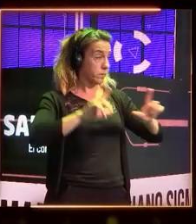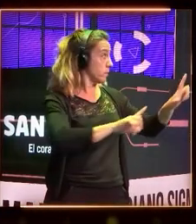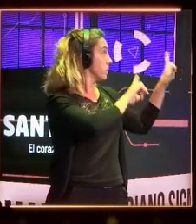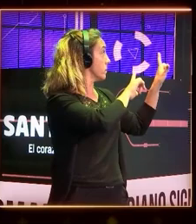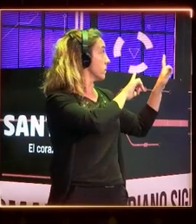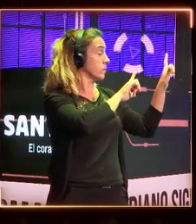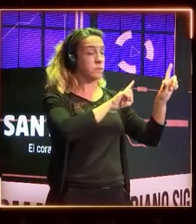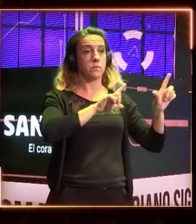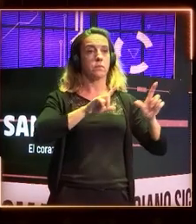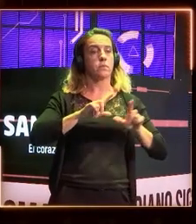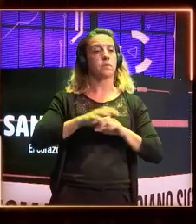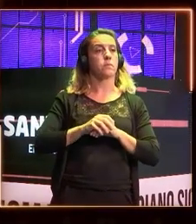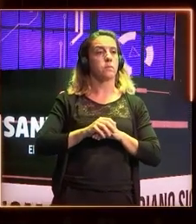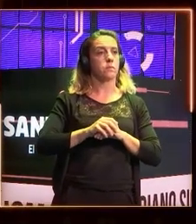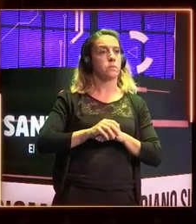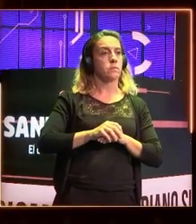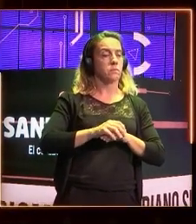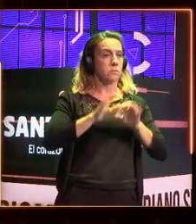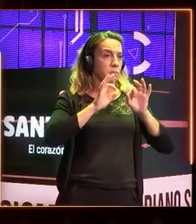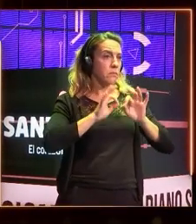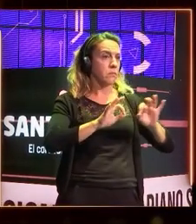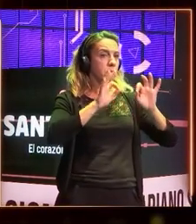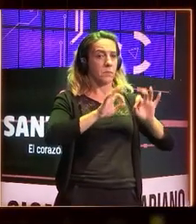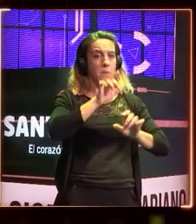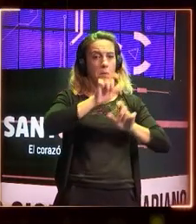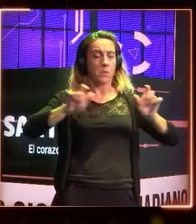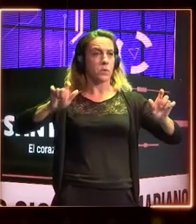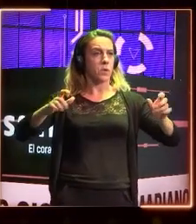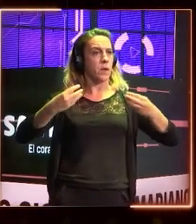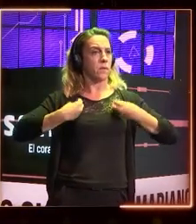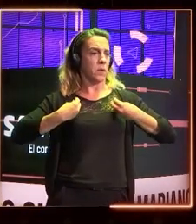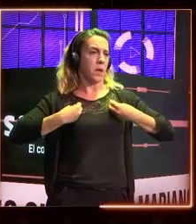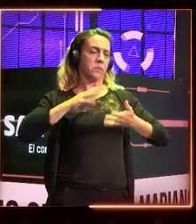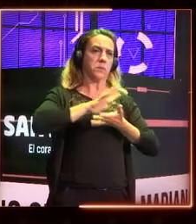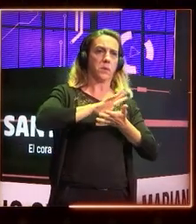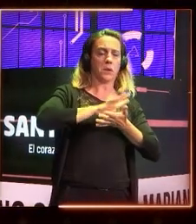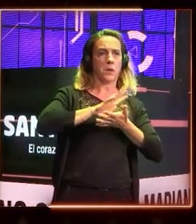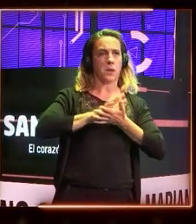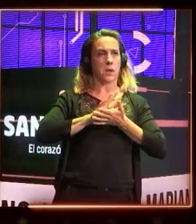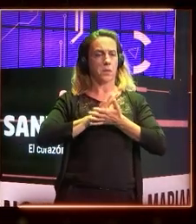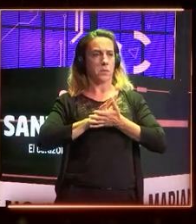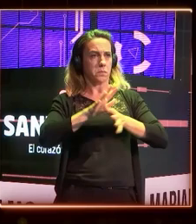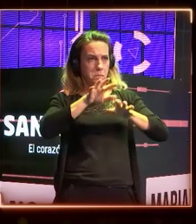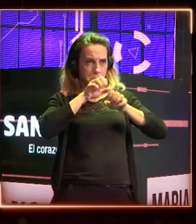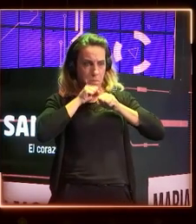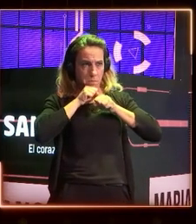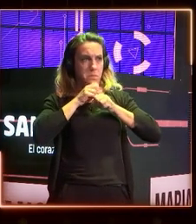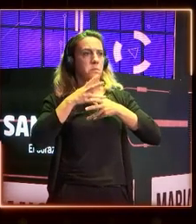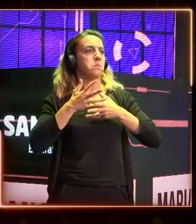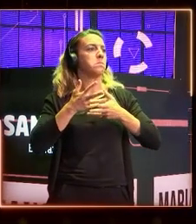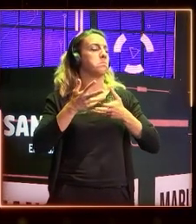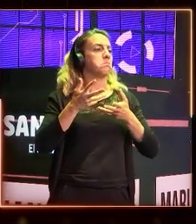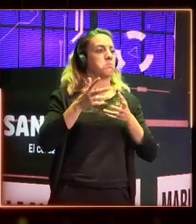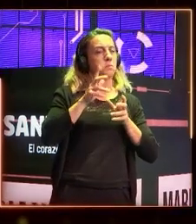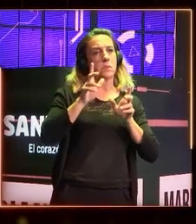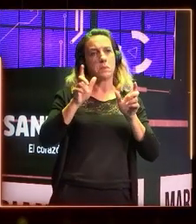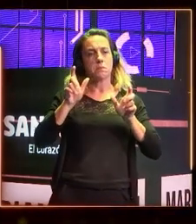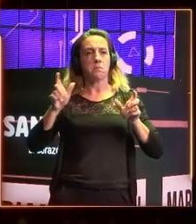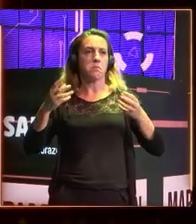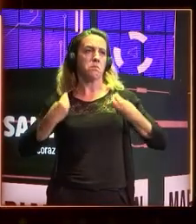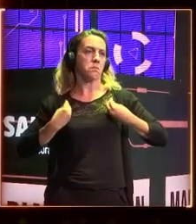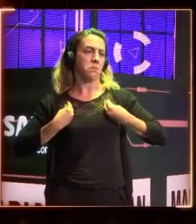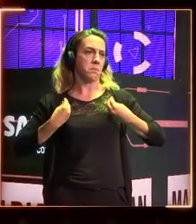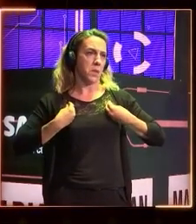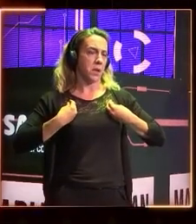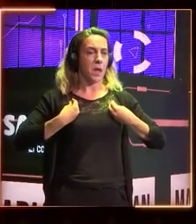bletchley Park toda esta gente la gente que tenía vidas tibias tranquilas comedidas vidas donde no había enormes repercusiones de lo que